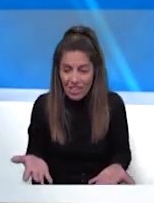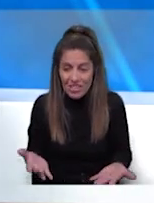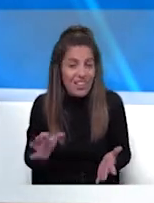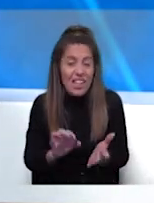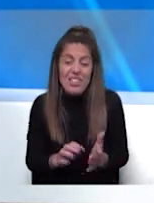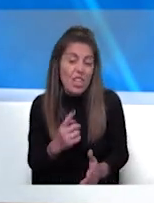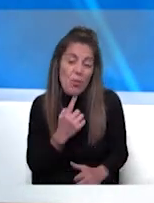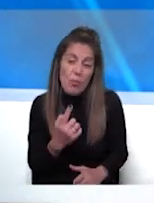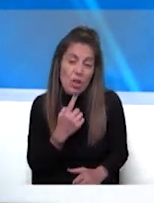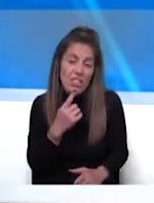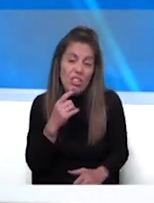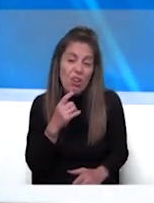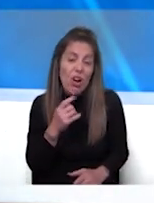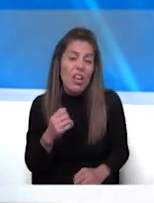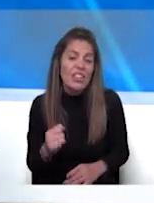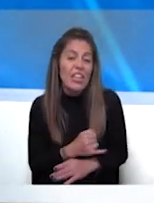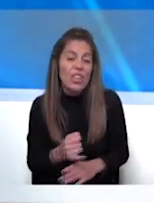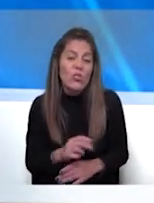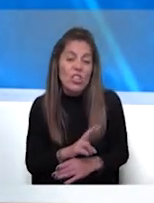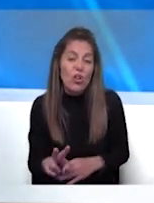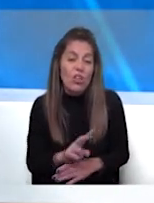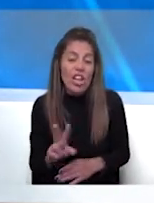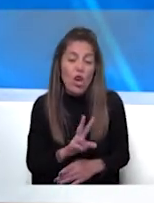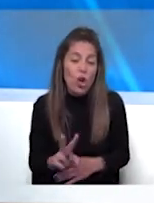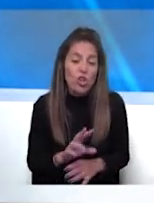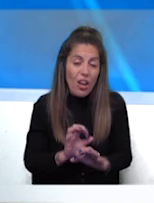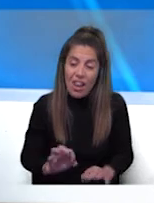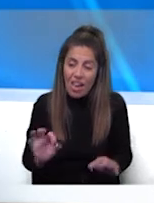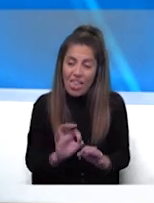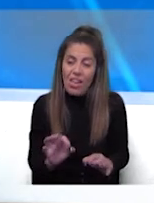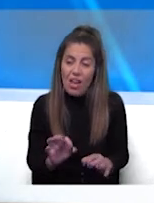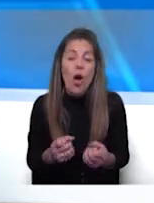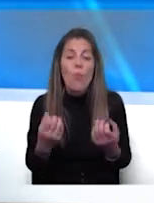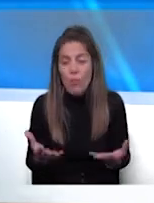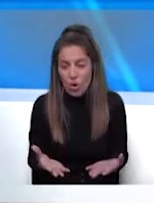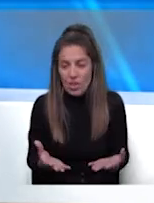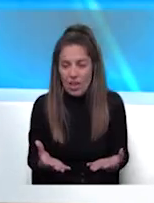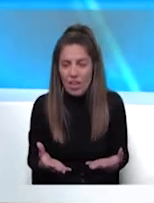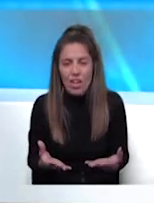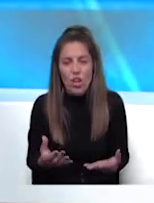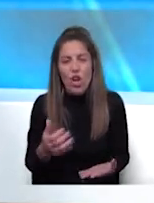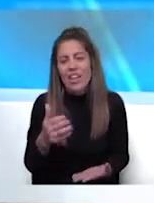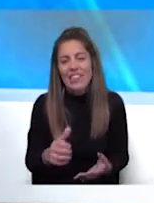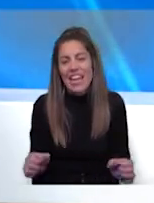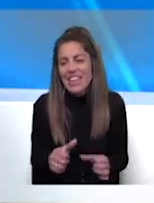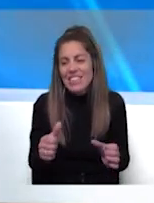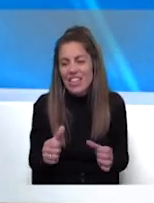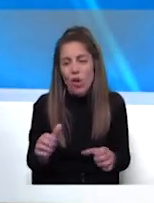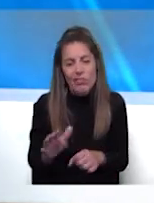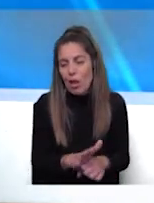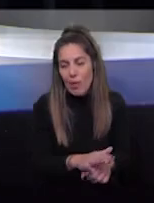sistema político tiene instituciones de control que no controlan nada porque lo que están haciendo es tapar